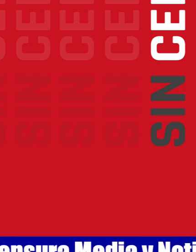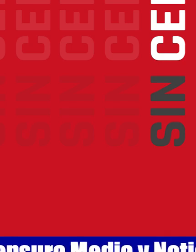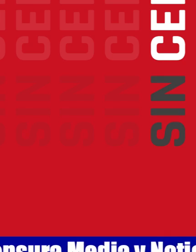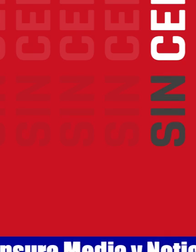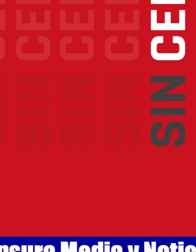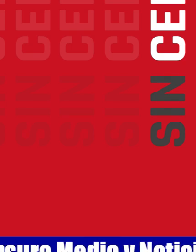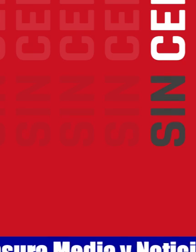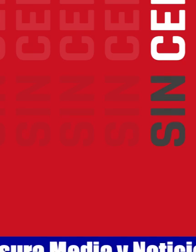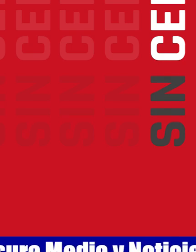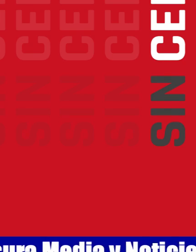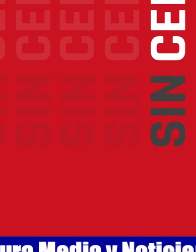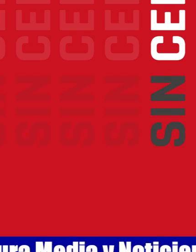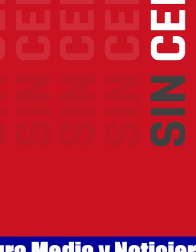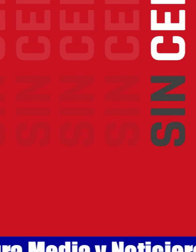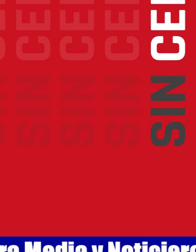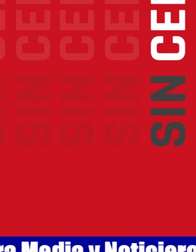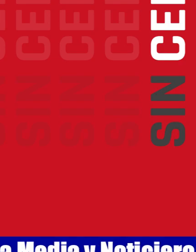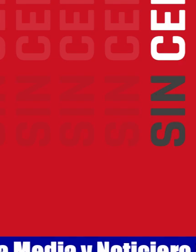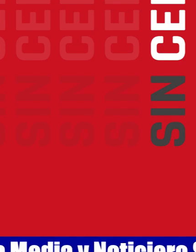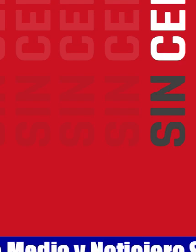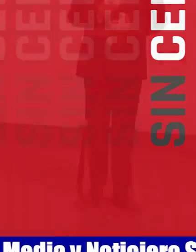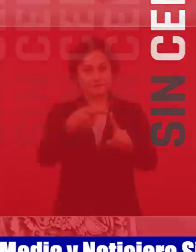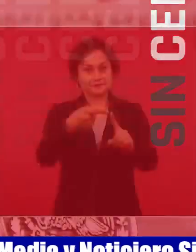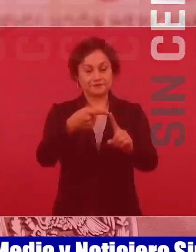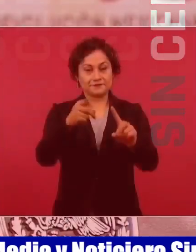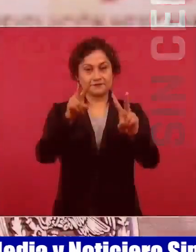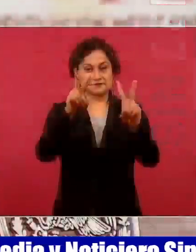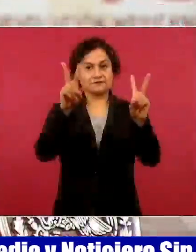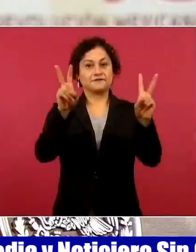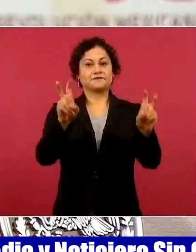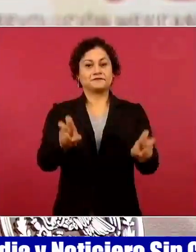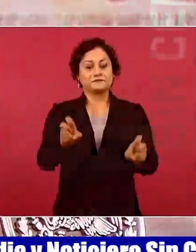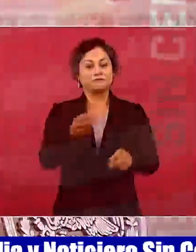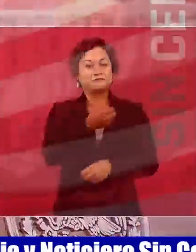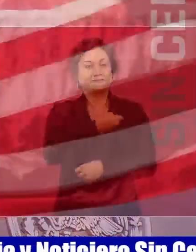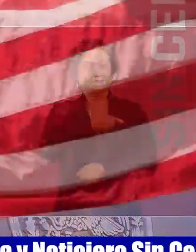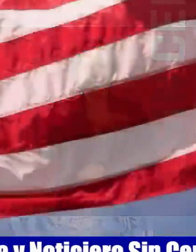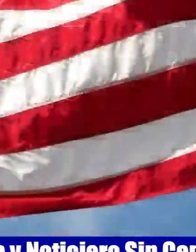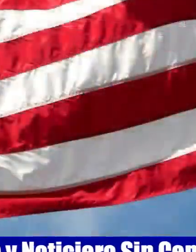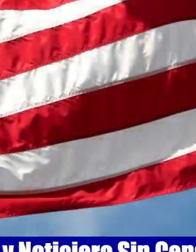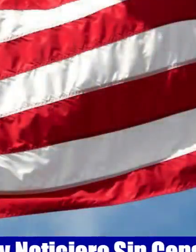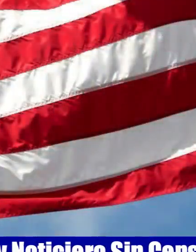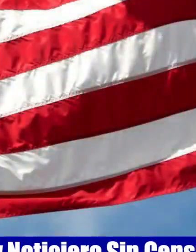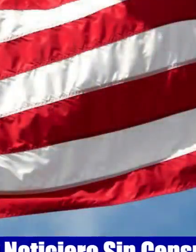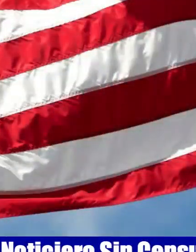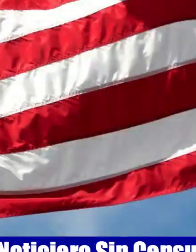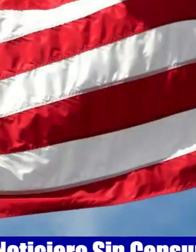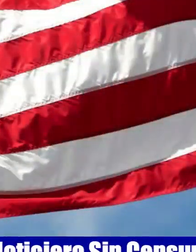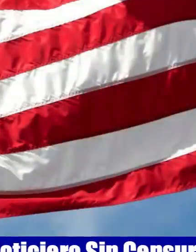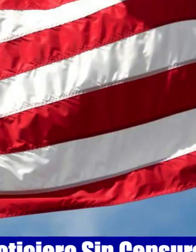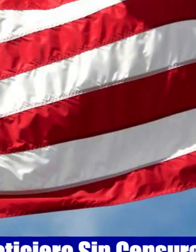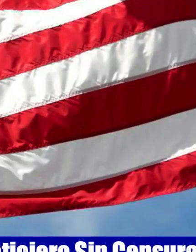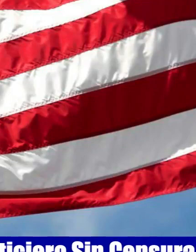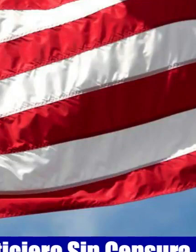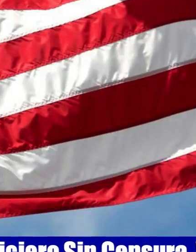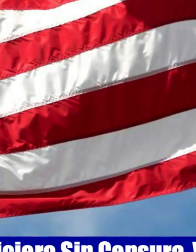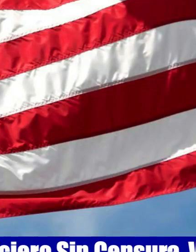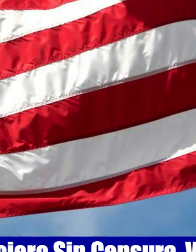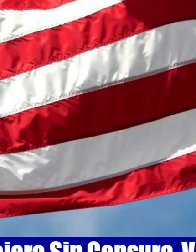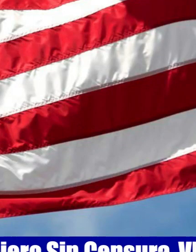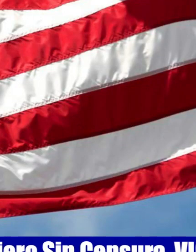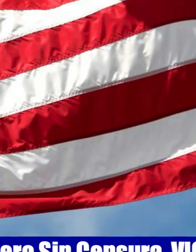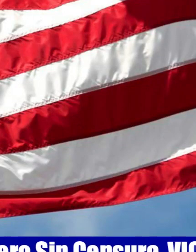de Bucareli, que planteaban que para que Estados Unidos nos reconociera teníamos que someternos a sus pretensiones. Comentó que lo que está haciendo la diplomacia mexicana